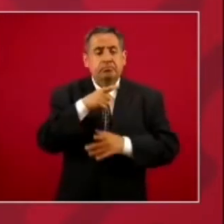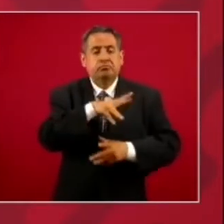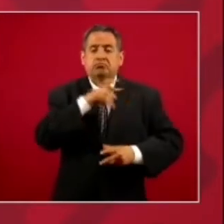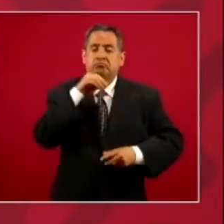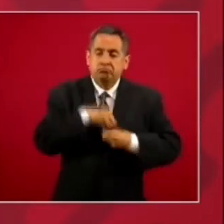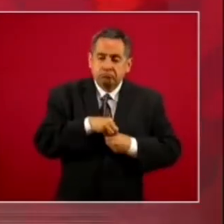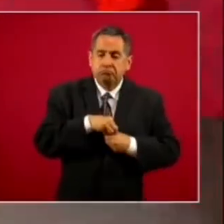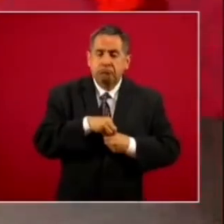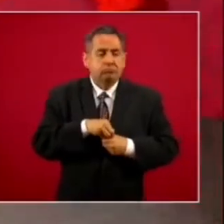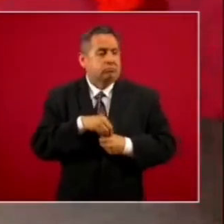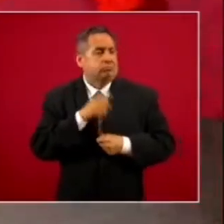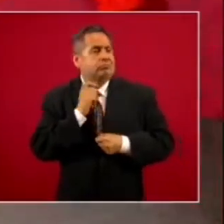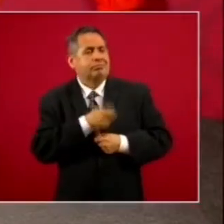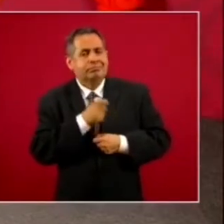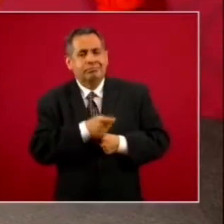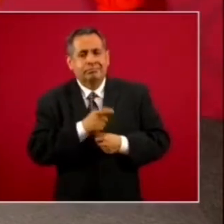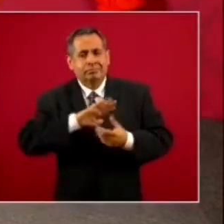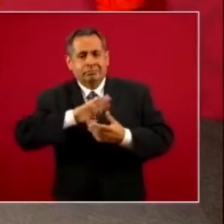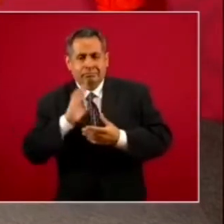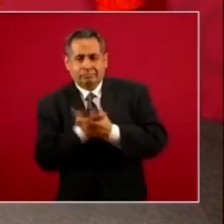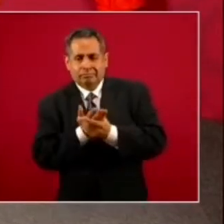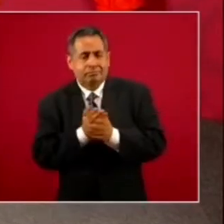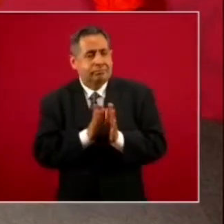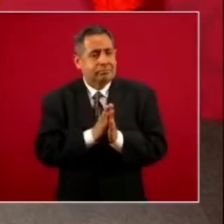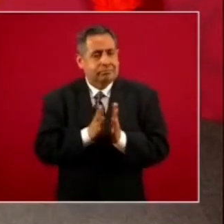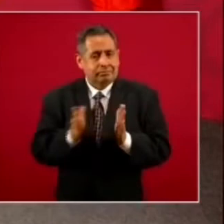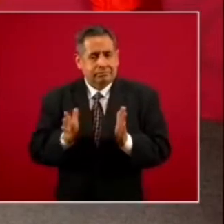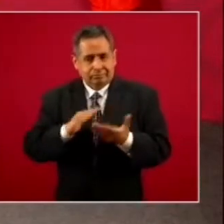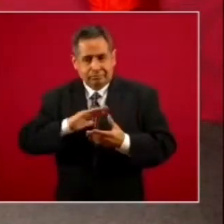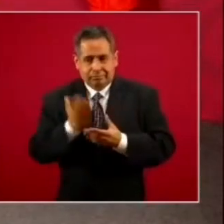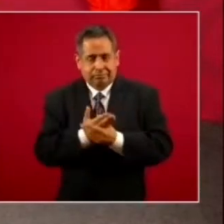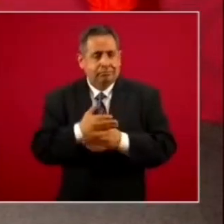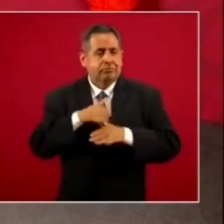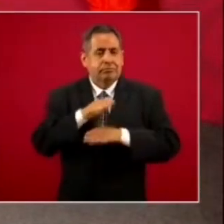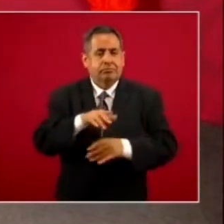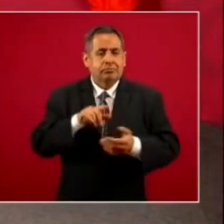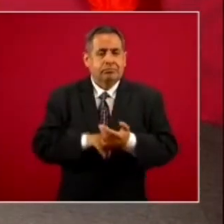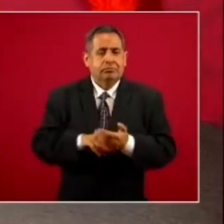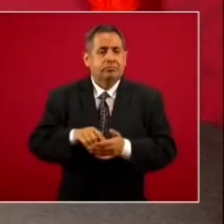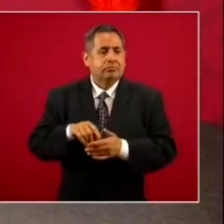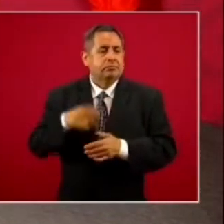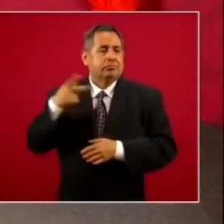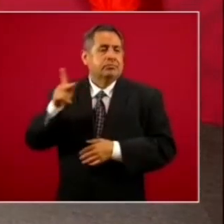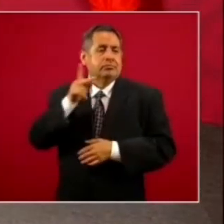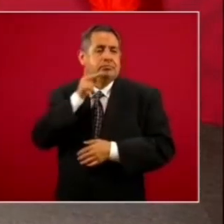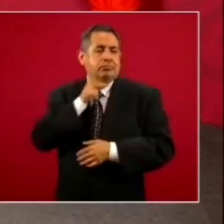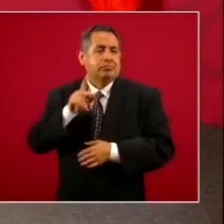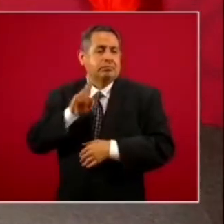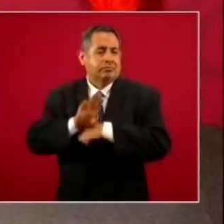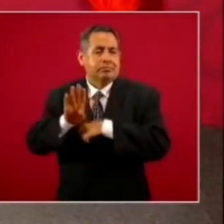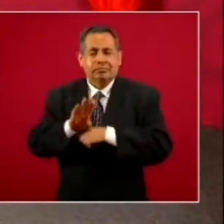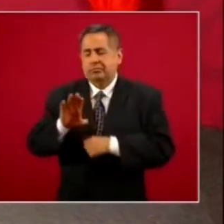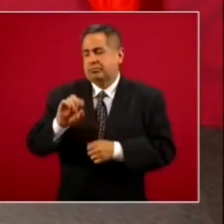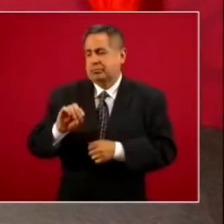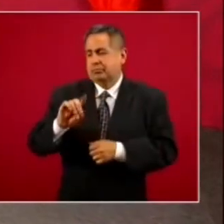mantener en secreto todo el expediente del caso de Odebrecht.